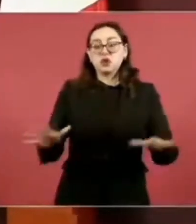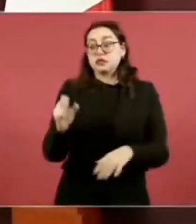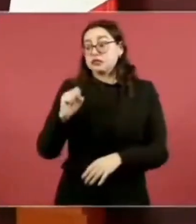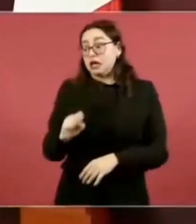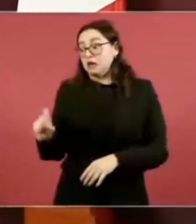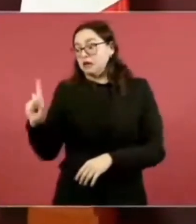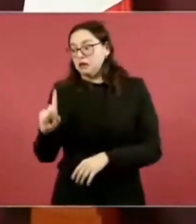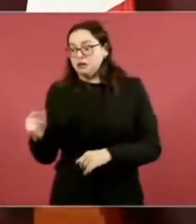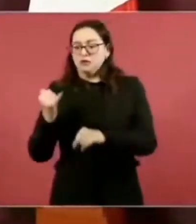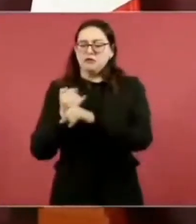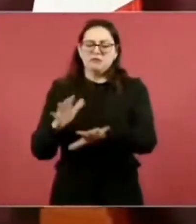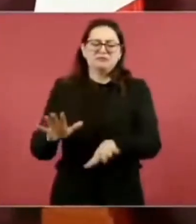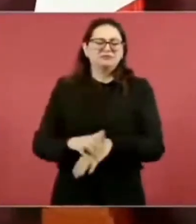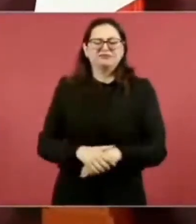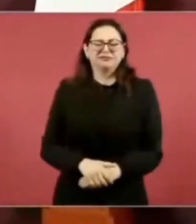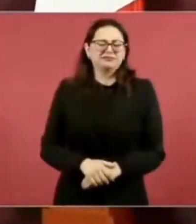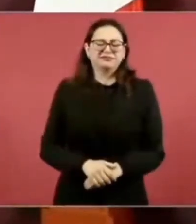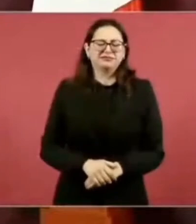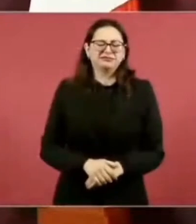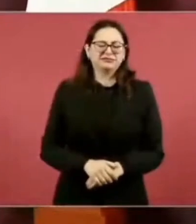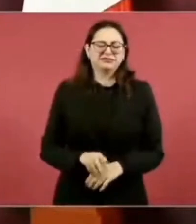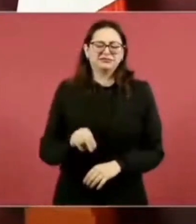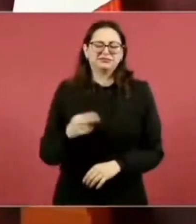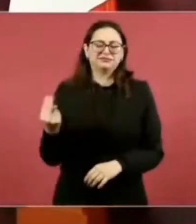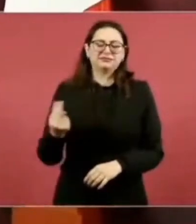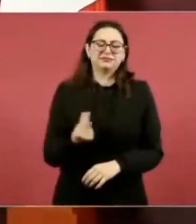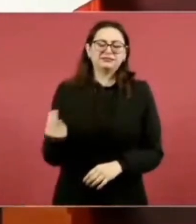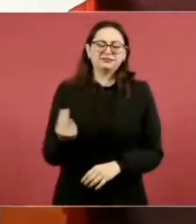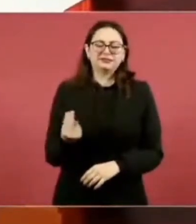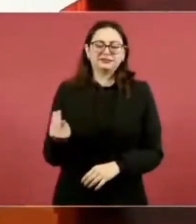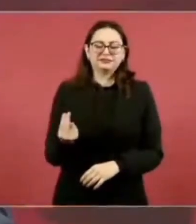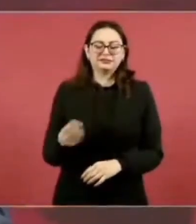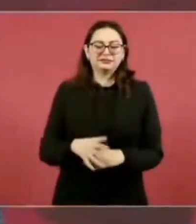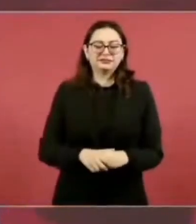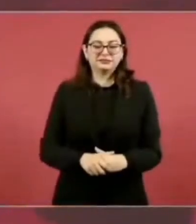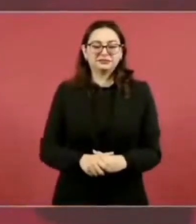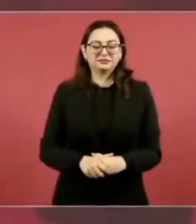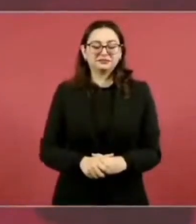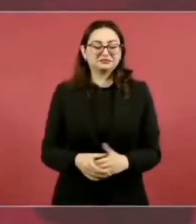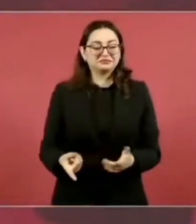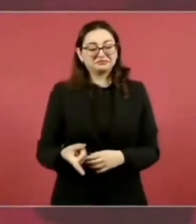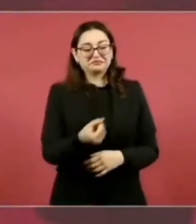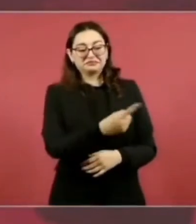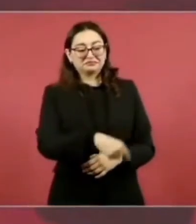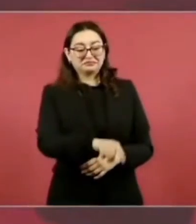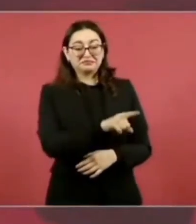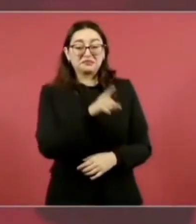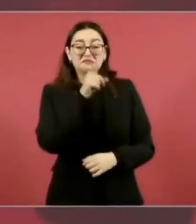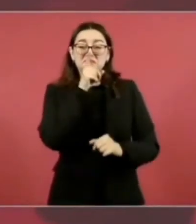Puede haber toda una campaña, pues son muy elementales.